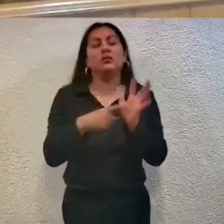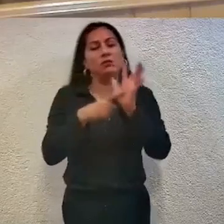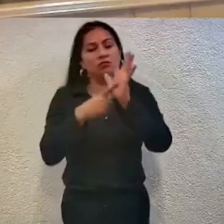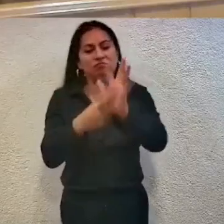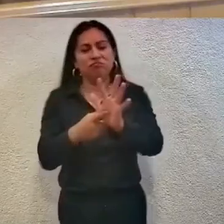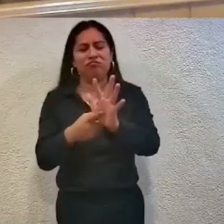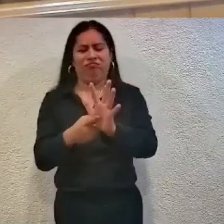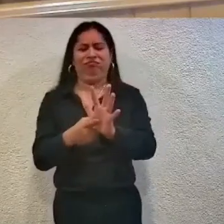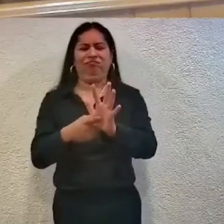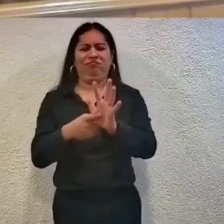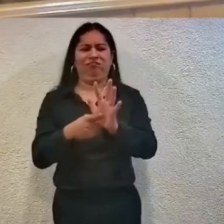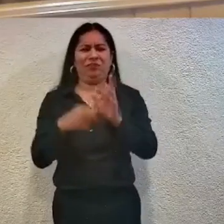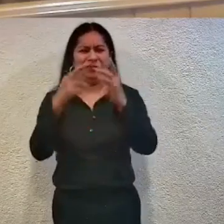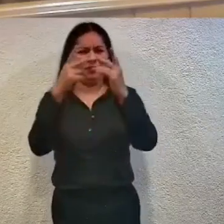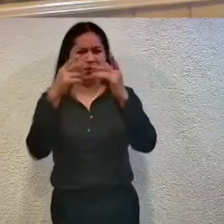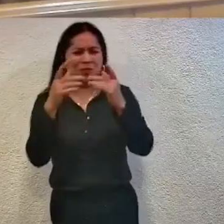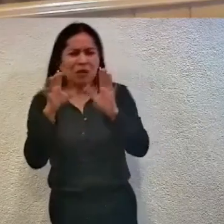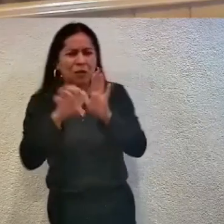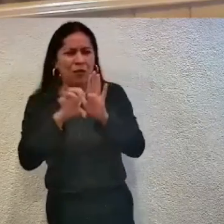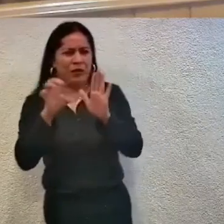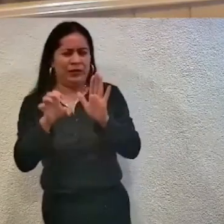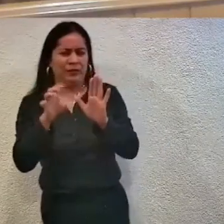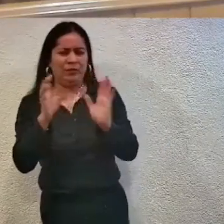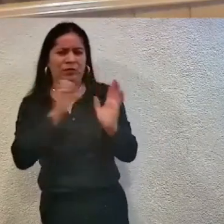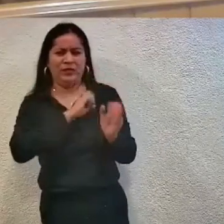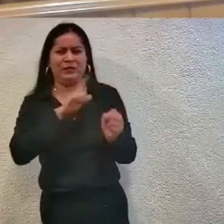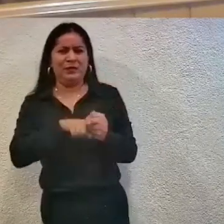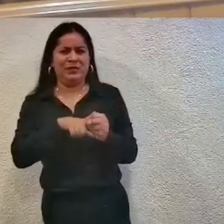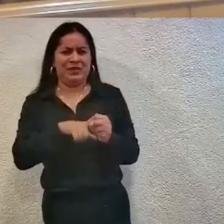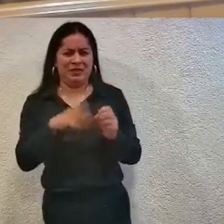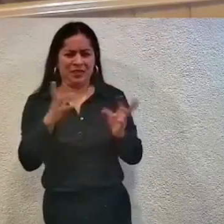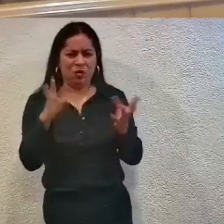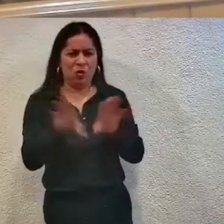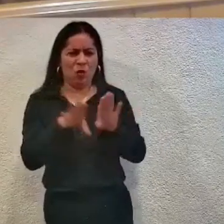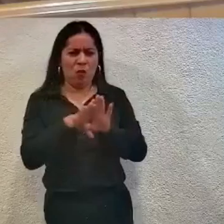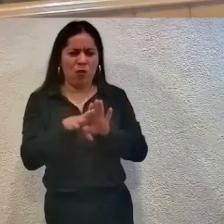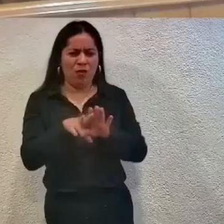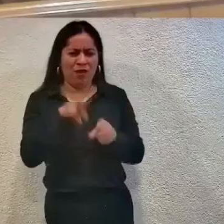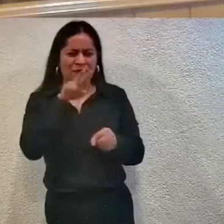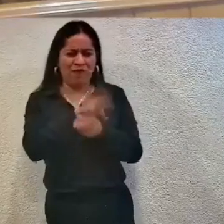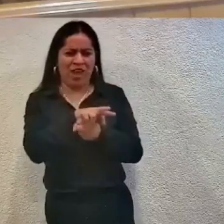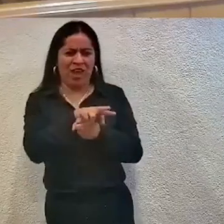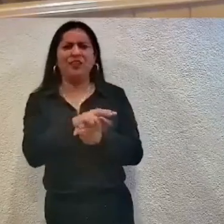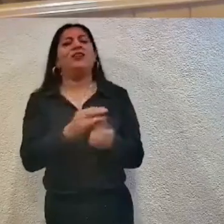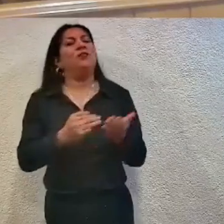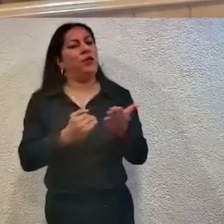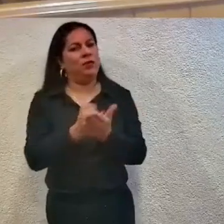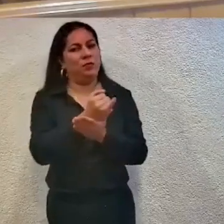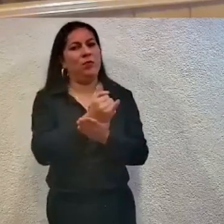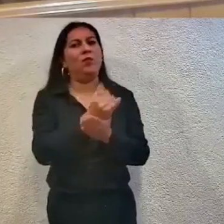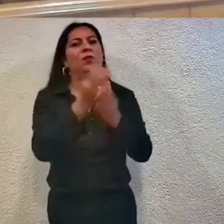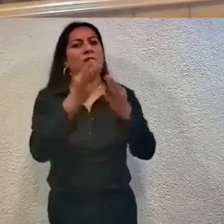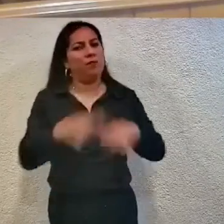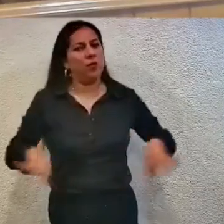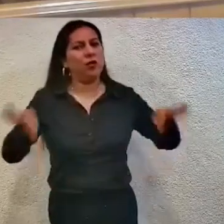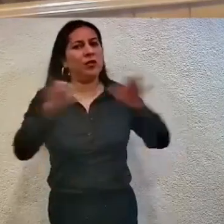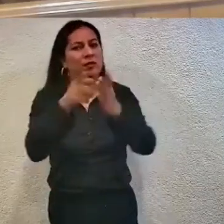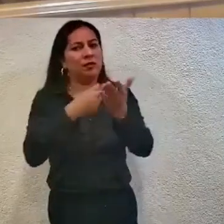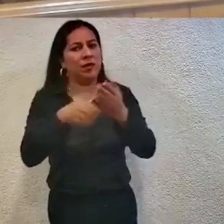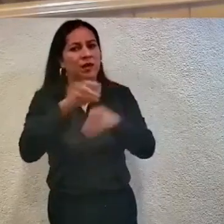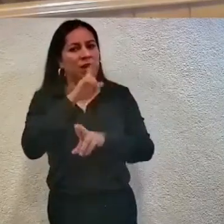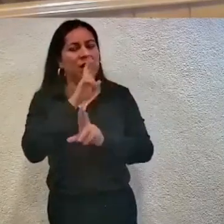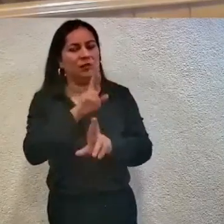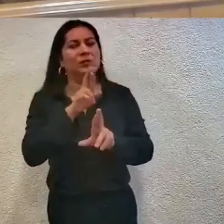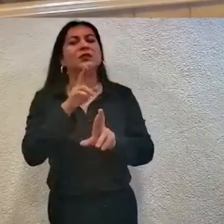correspondientes, estos sí mostraron diversas irregularidades, principalmente muestras de alteración, lo cual fue determinante para